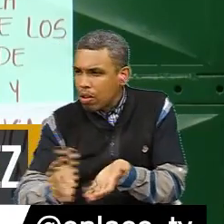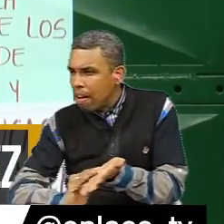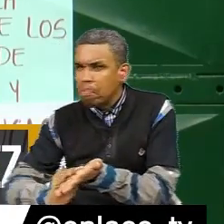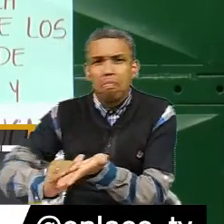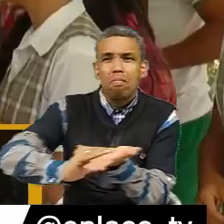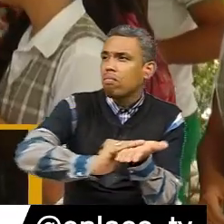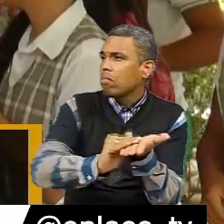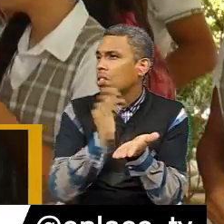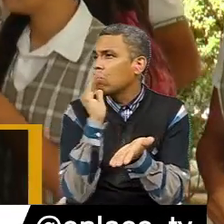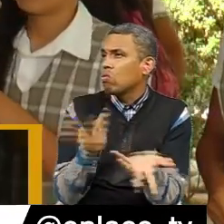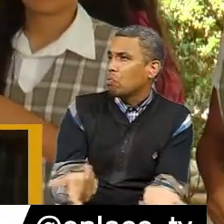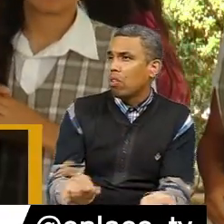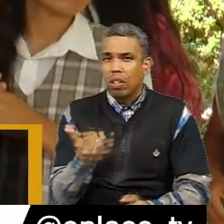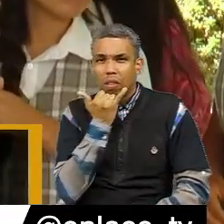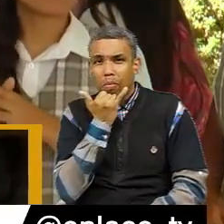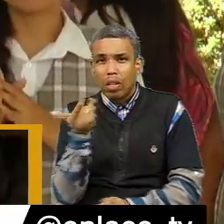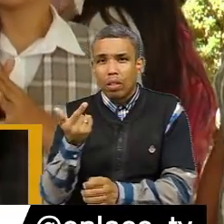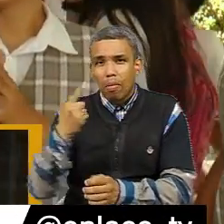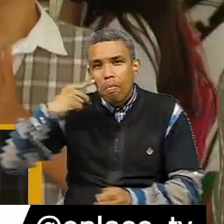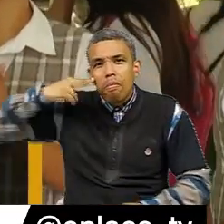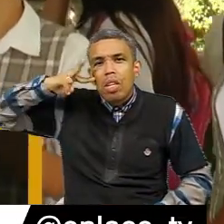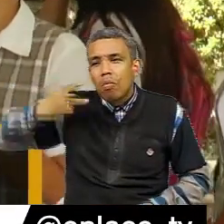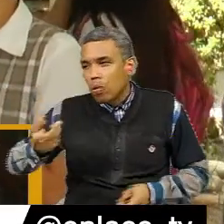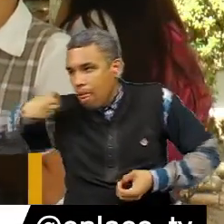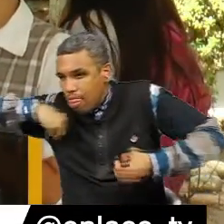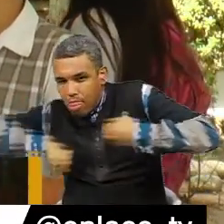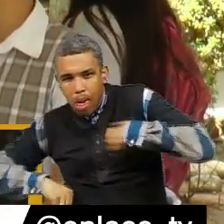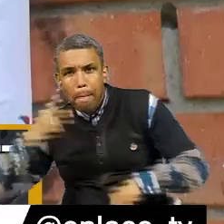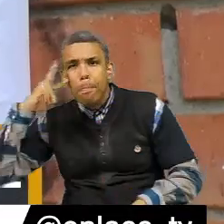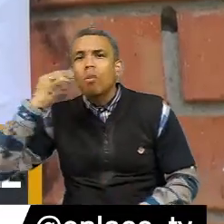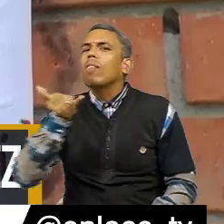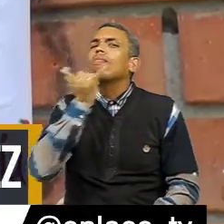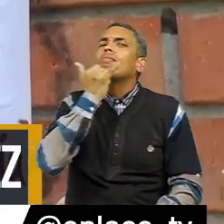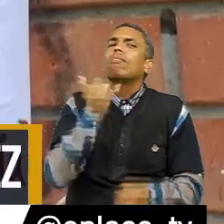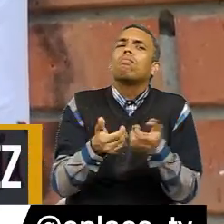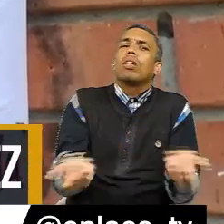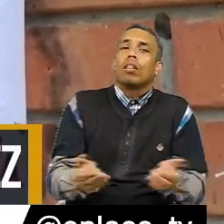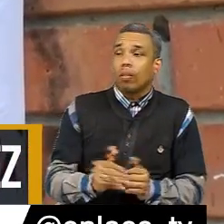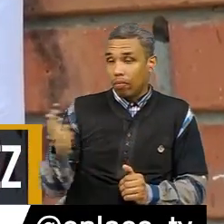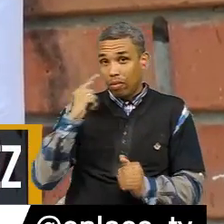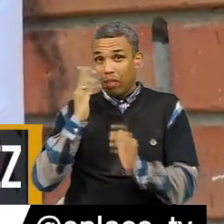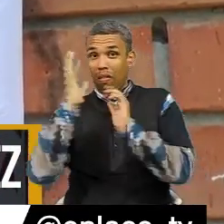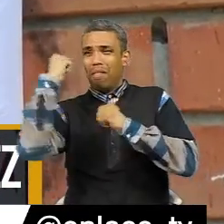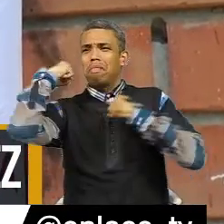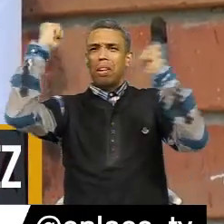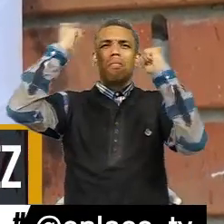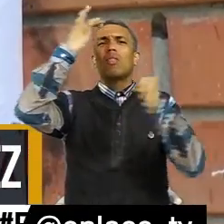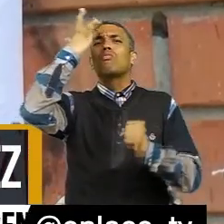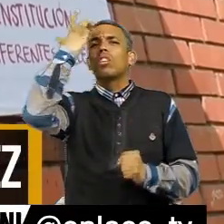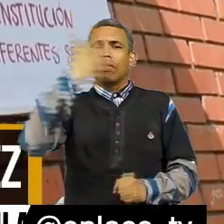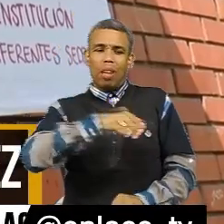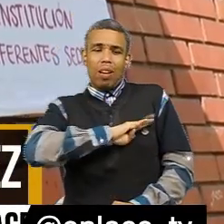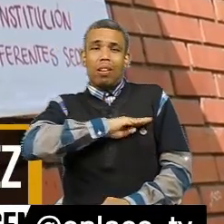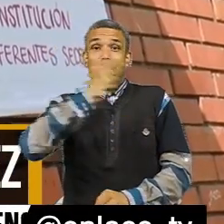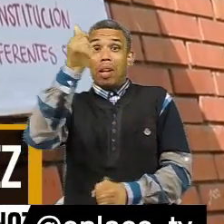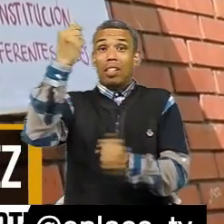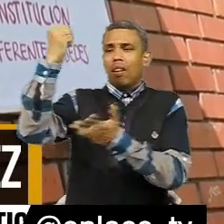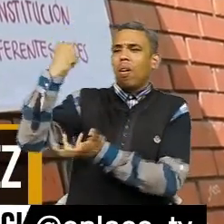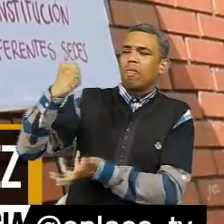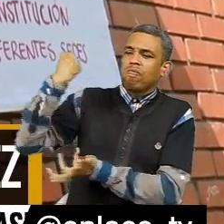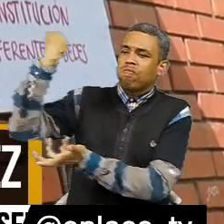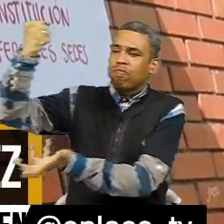esta parálisis. Estamos protestando hoy porque no estamos de acuerdo con la inversión que se le está dando al dinero que le entra en la institución, ya que supuestamente